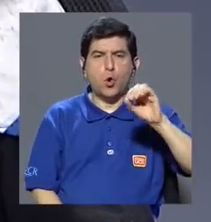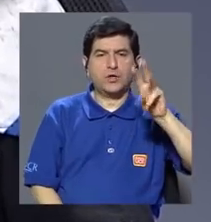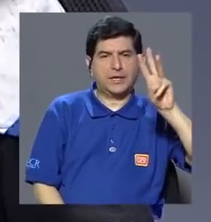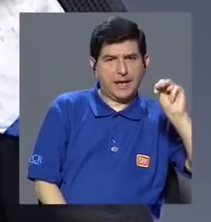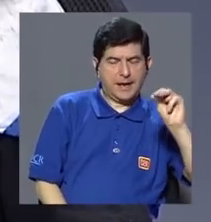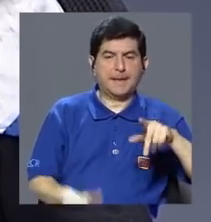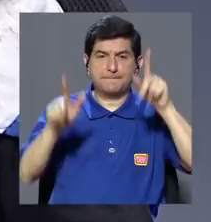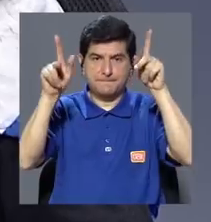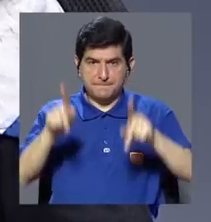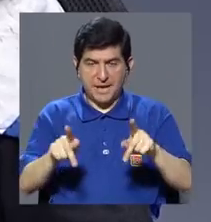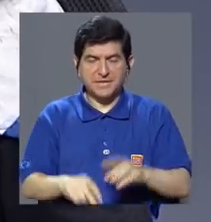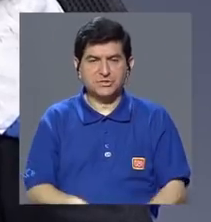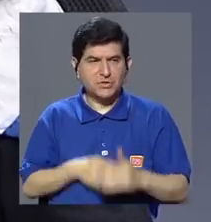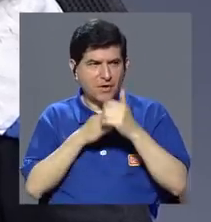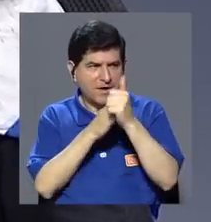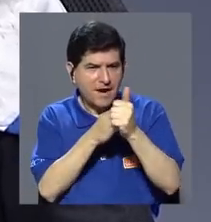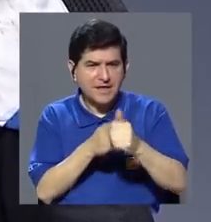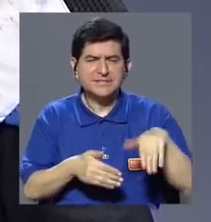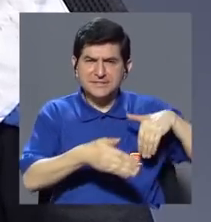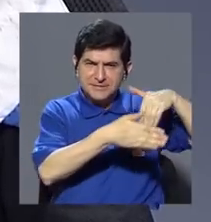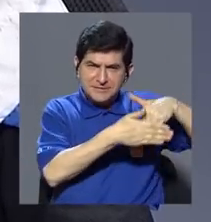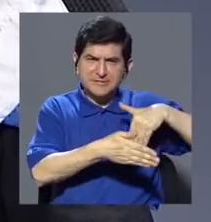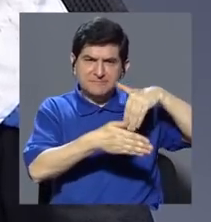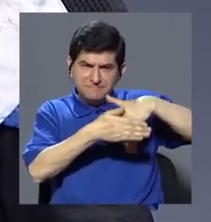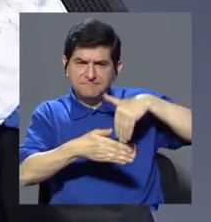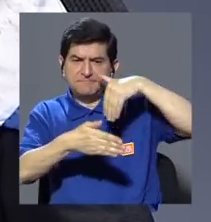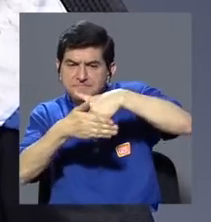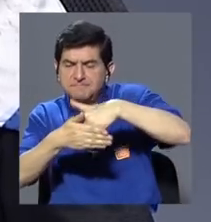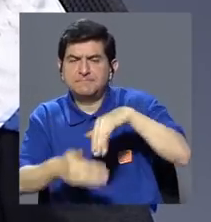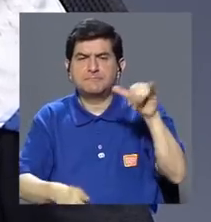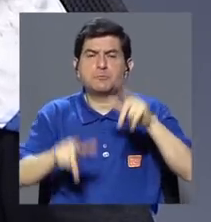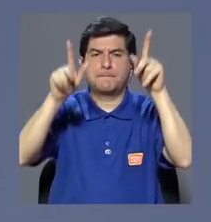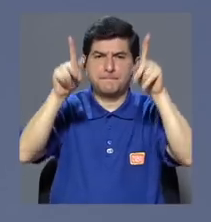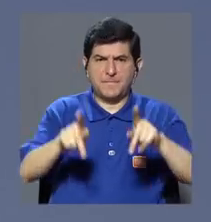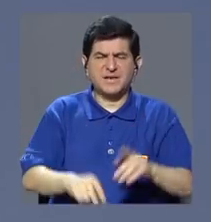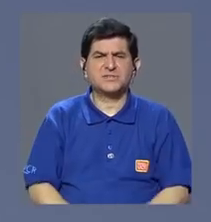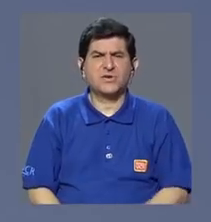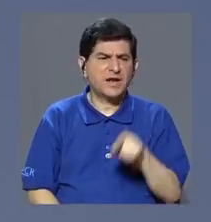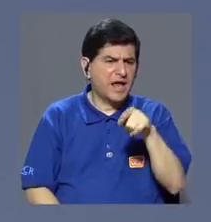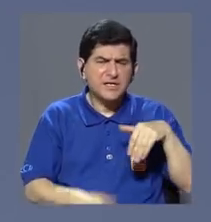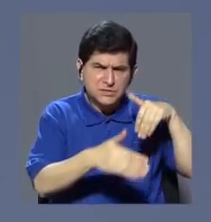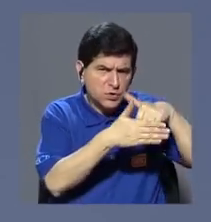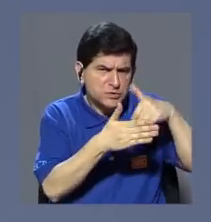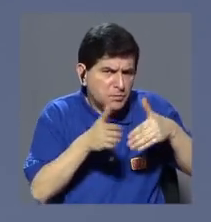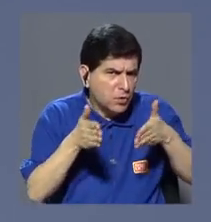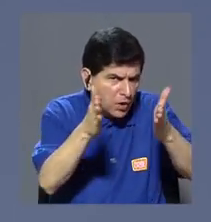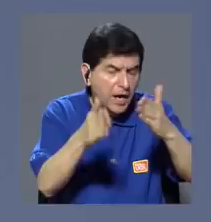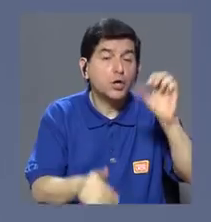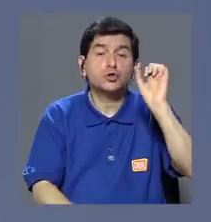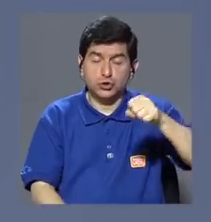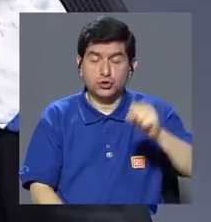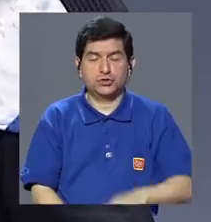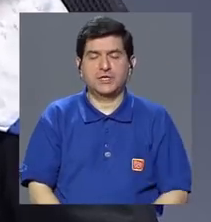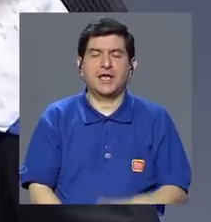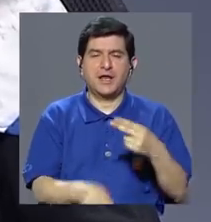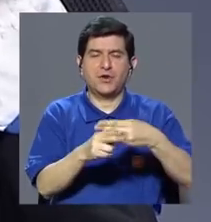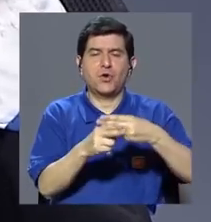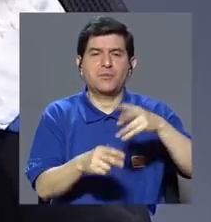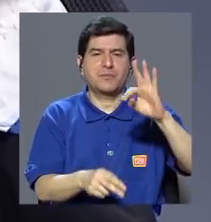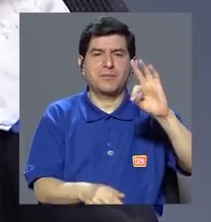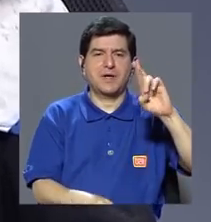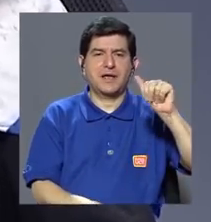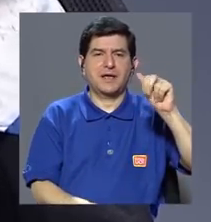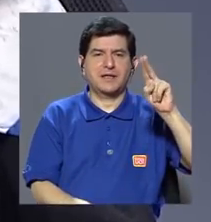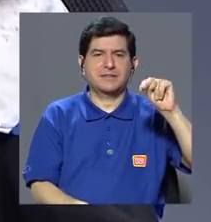las personas que están dirigiendo los tranques también personas que son los bloqueos así son bloqueos no hay una